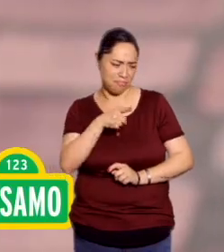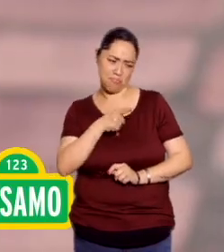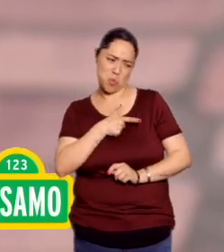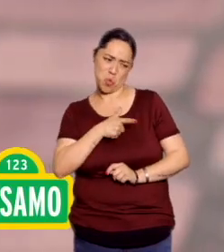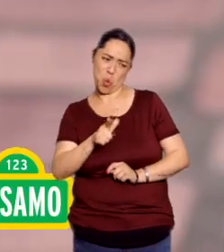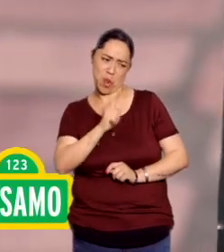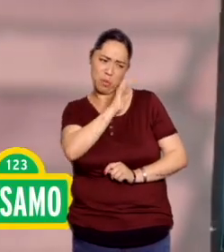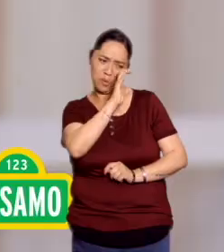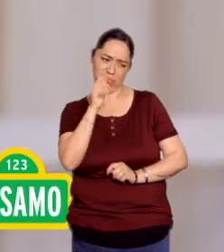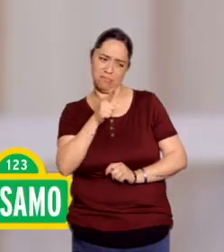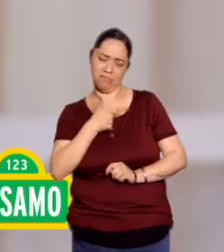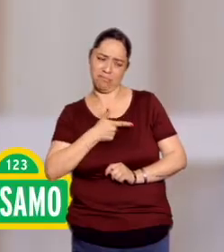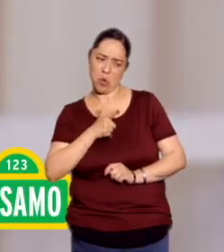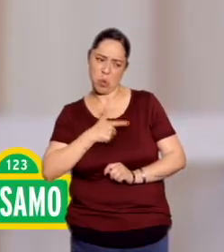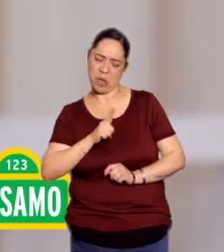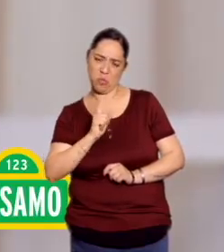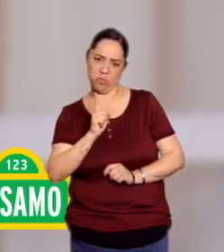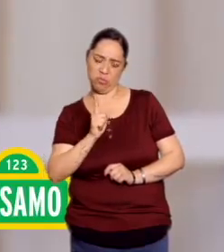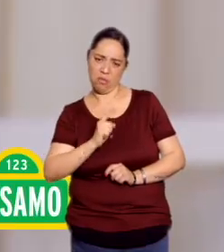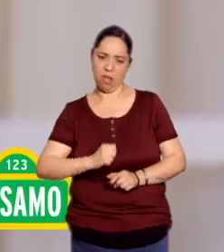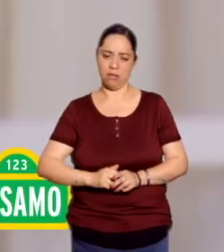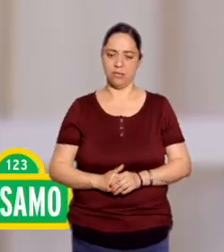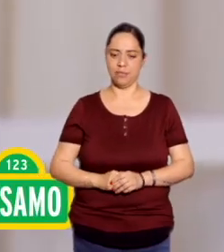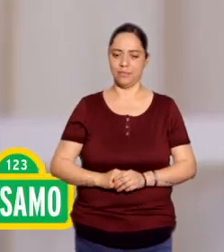A Elmo no le gusta esa foto.